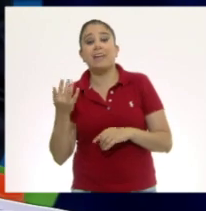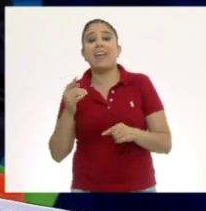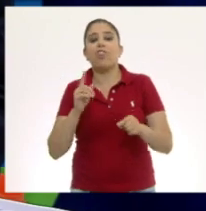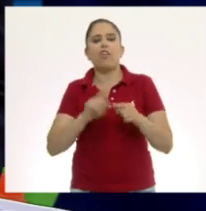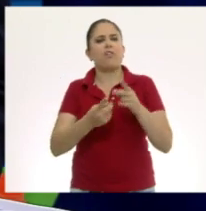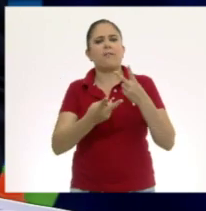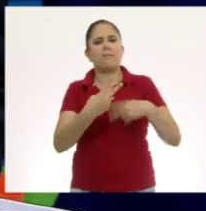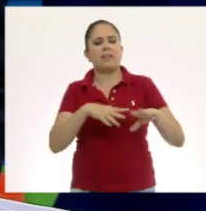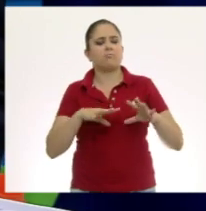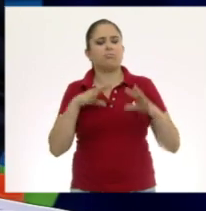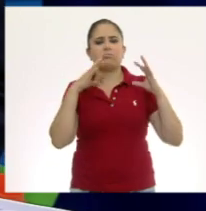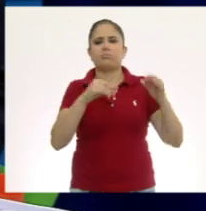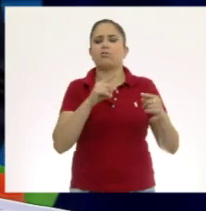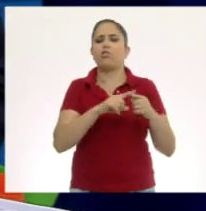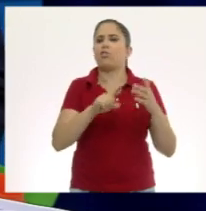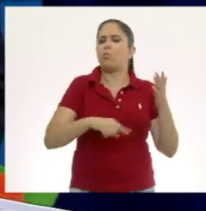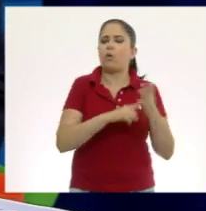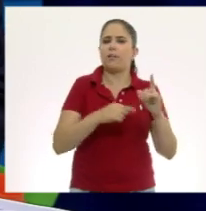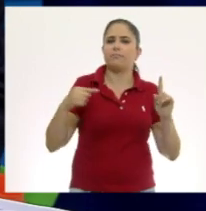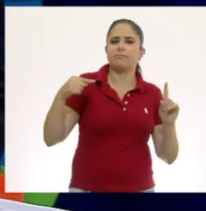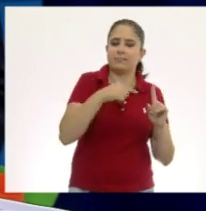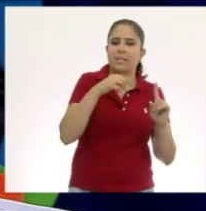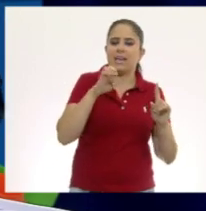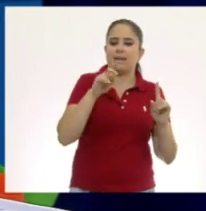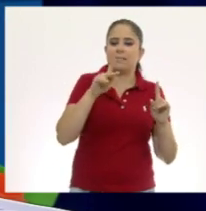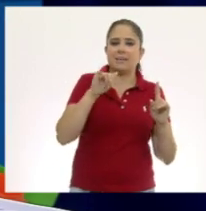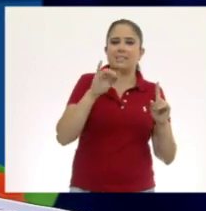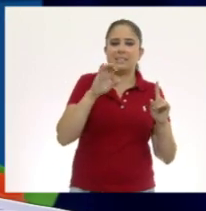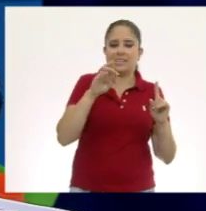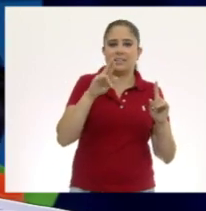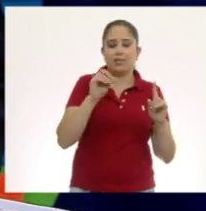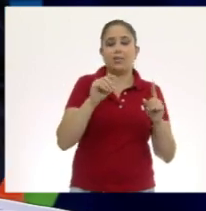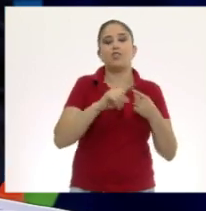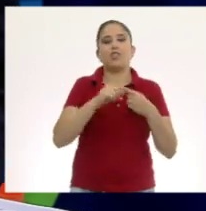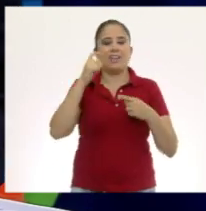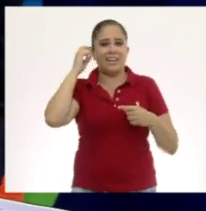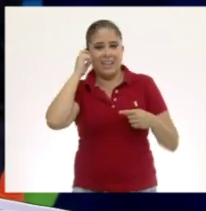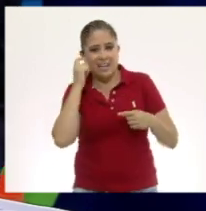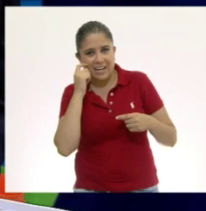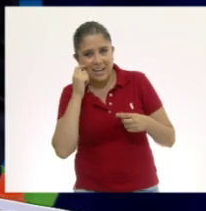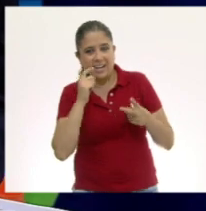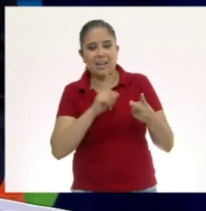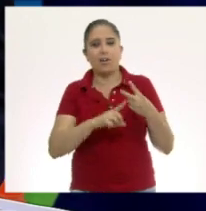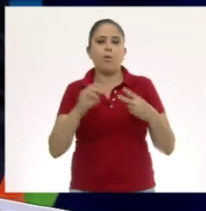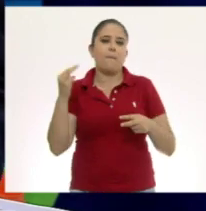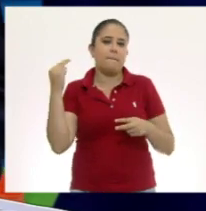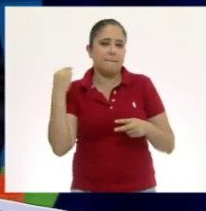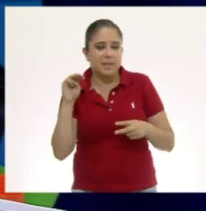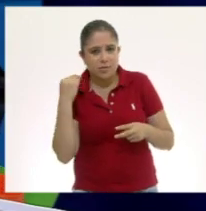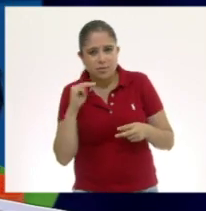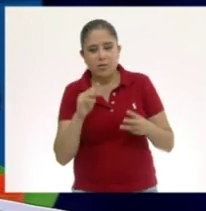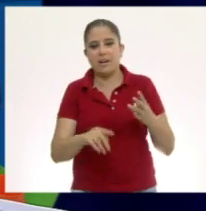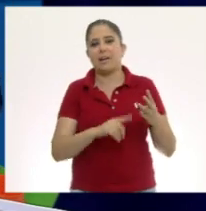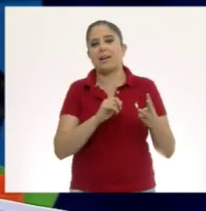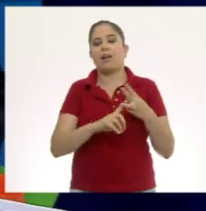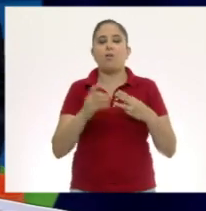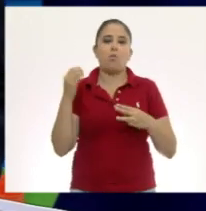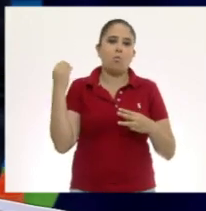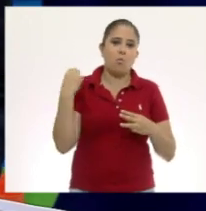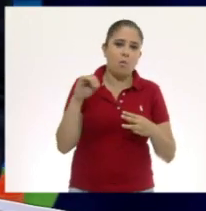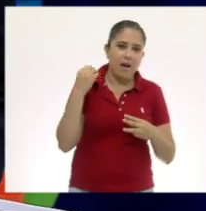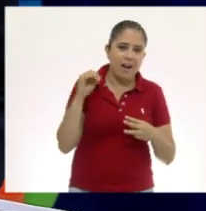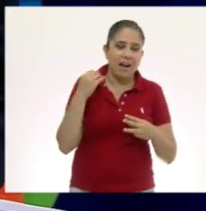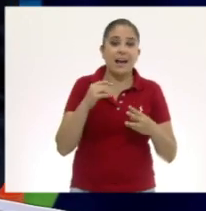generó. Y no es una casualidad que sea siempre en los estados de Guerrero, de Michoacán, de